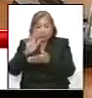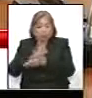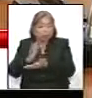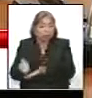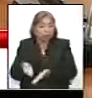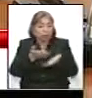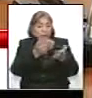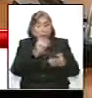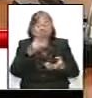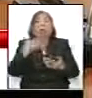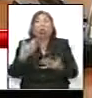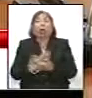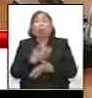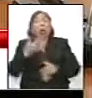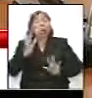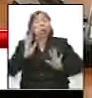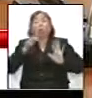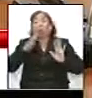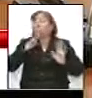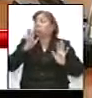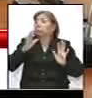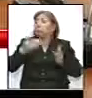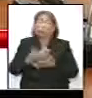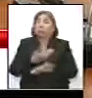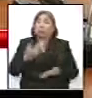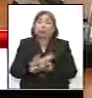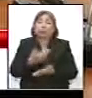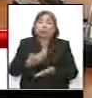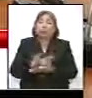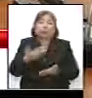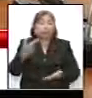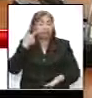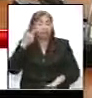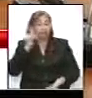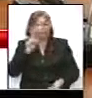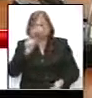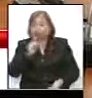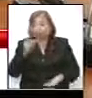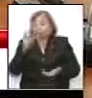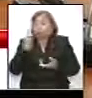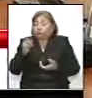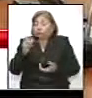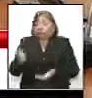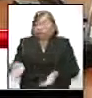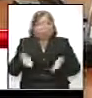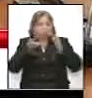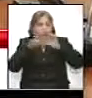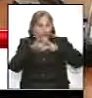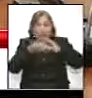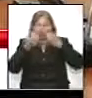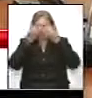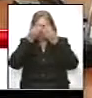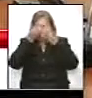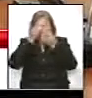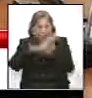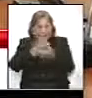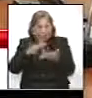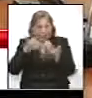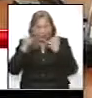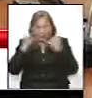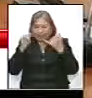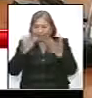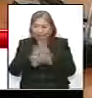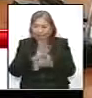es algo nuevo y que conozcan realmente los antecedentes. Entonces, al asesor legal, toda la información, porque de verdad yo percibo